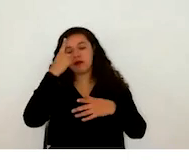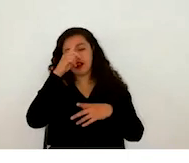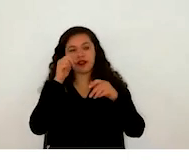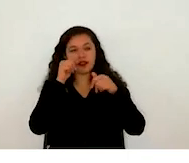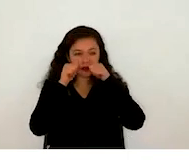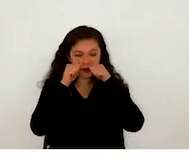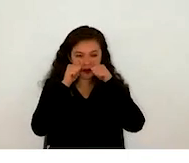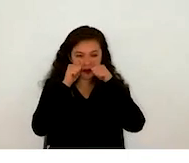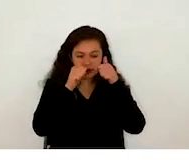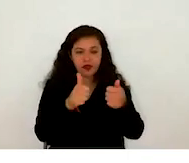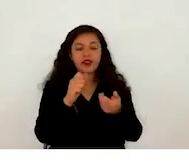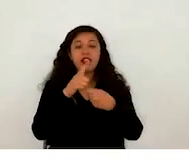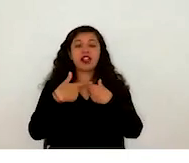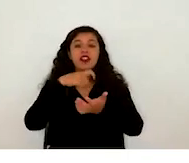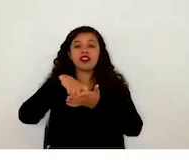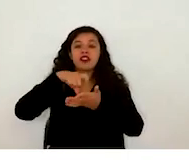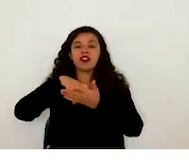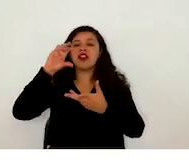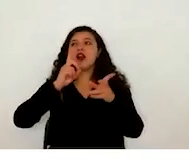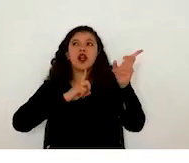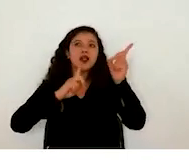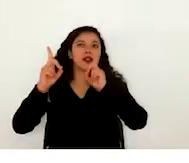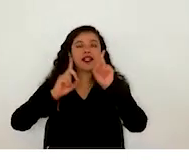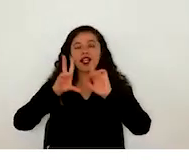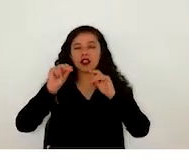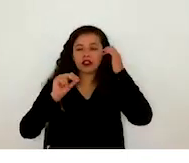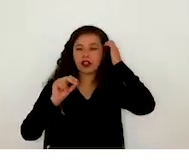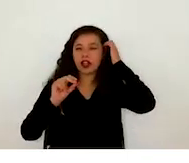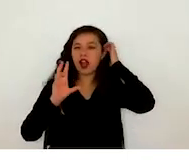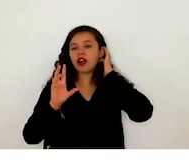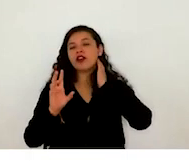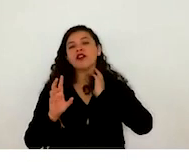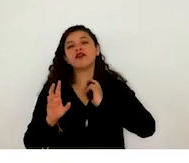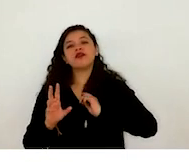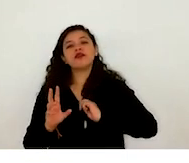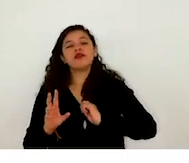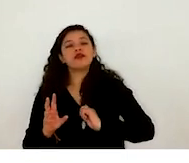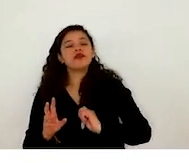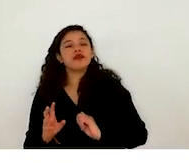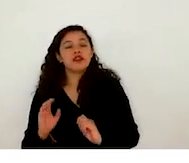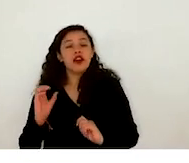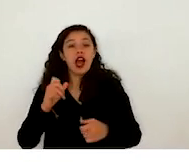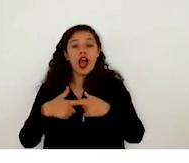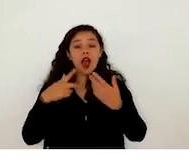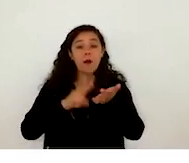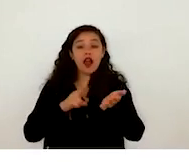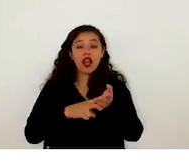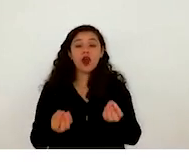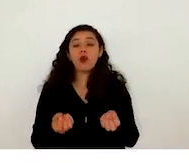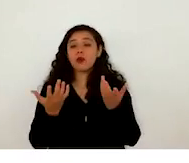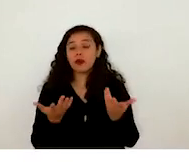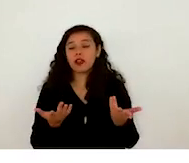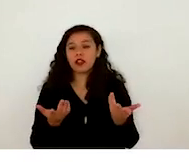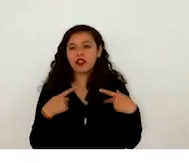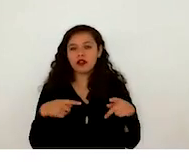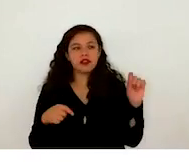para comprar algo no por una inquietud nada más es un accidente pero si quieren seguir al saber el precio del producto y las